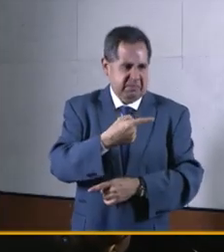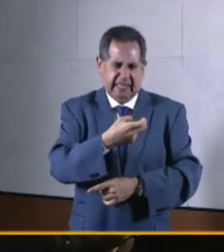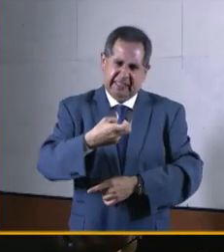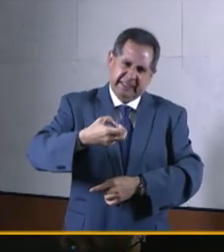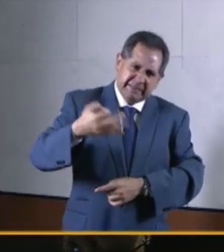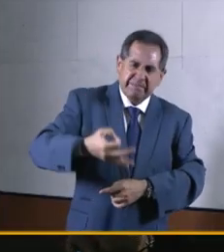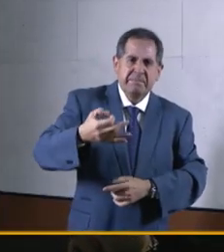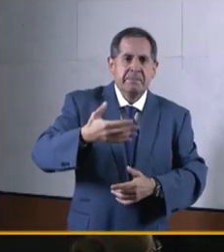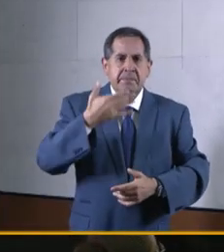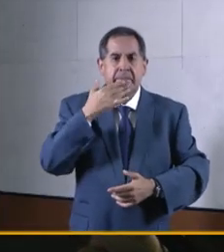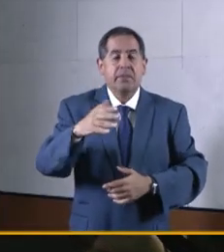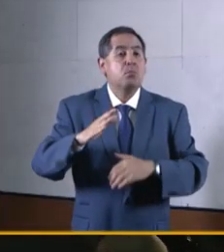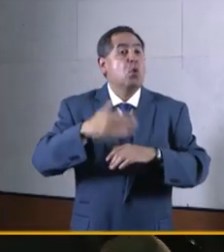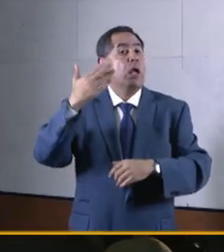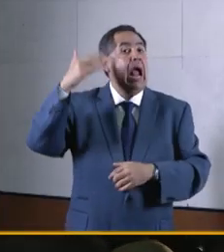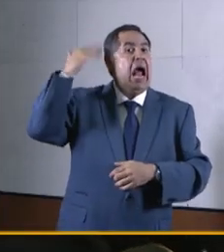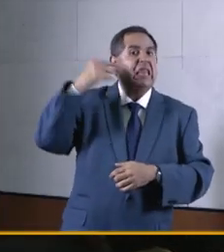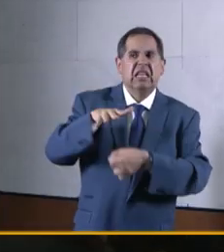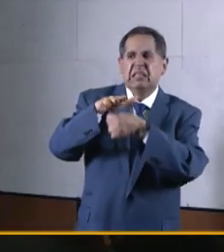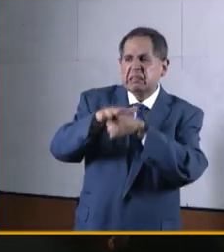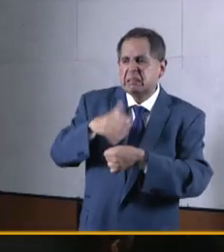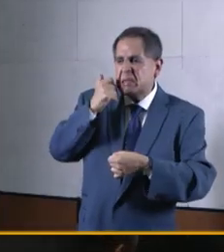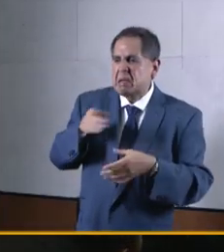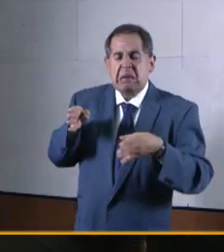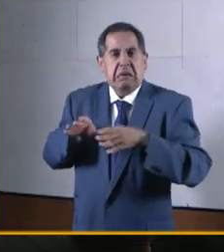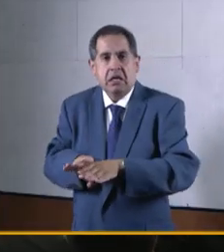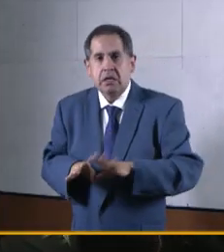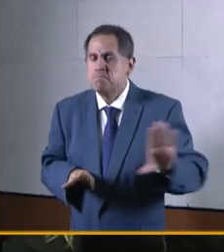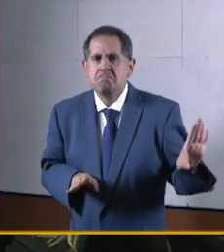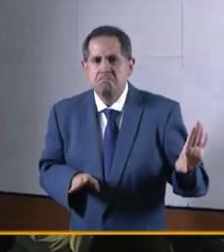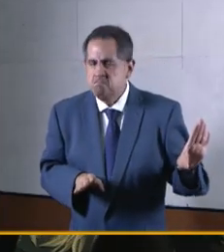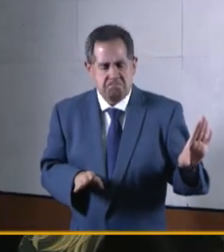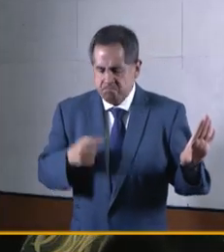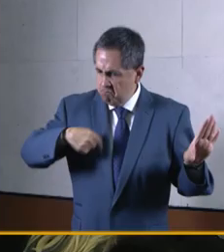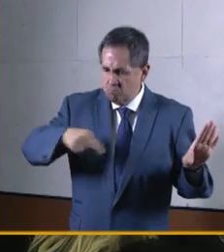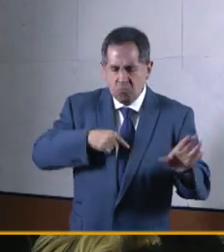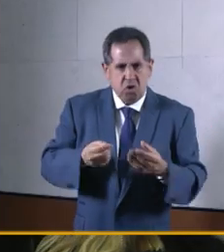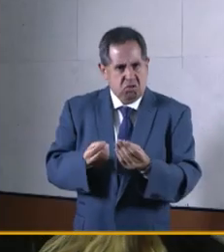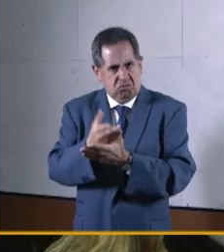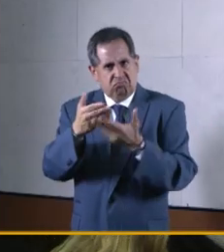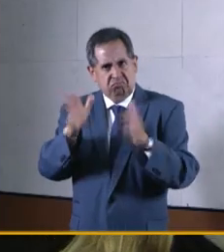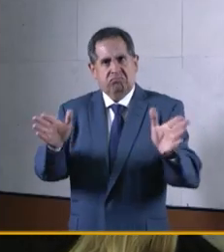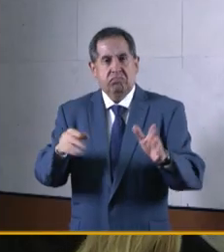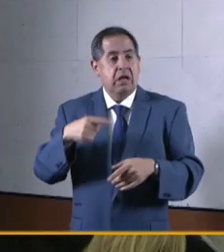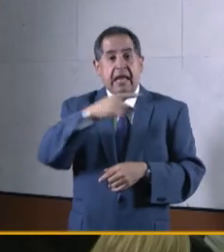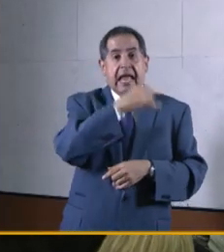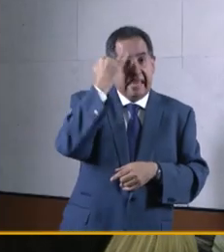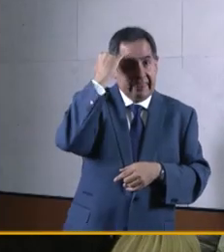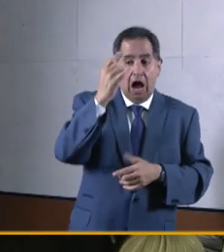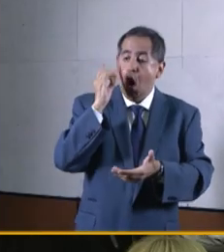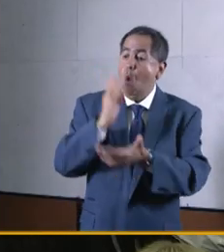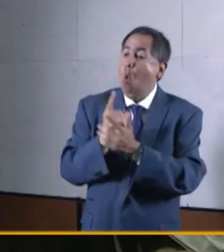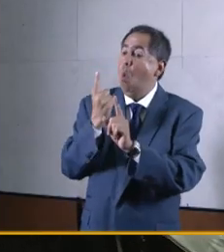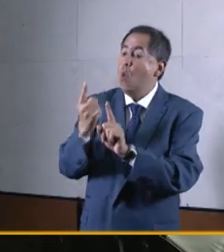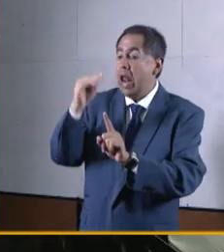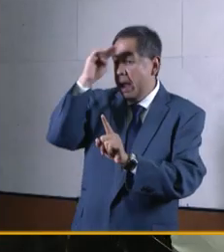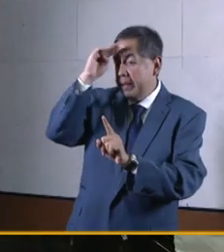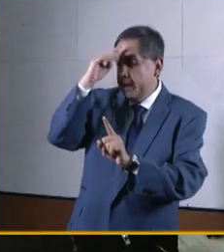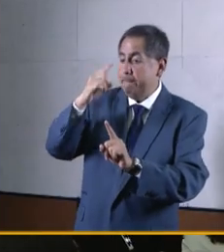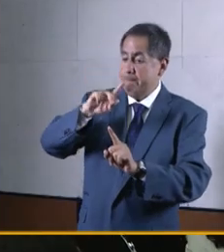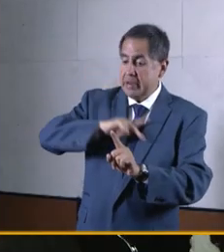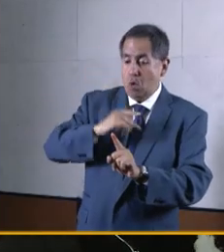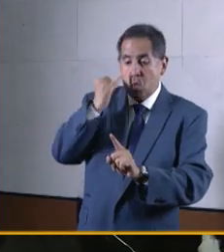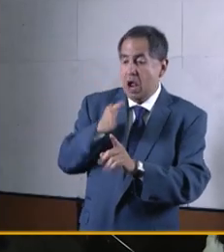frente al intento cualquiera que sea su fuente de instalar un pensamiento único de